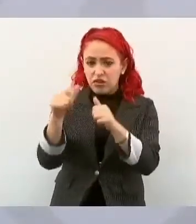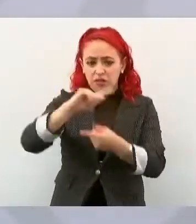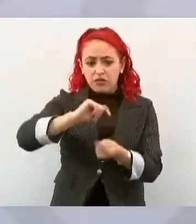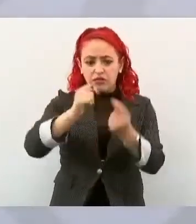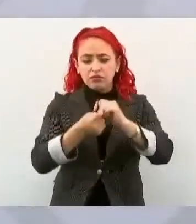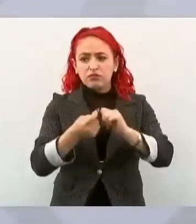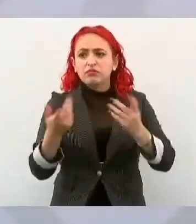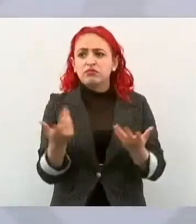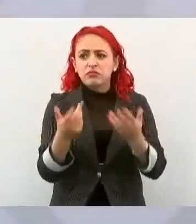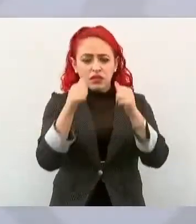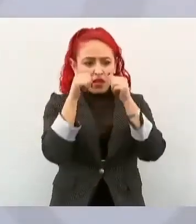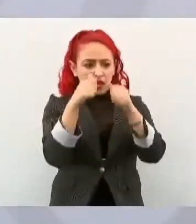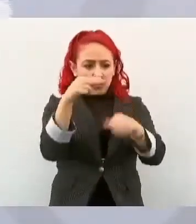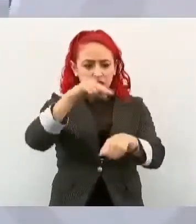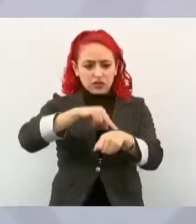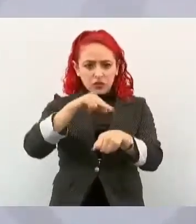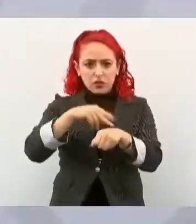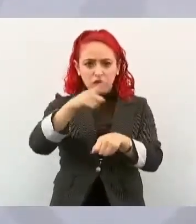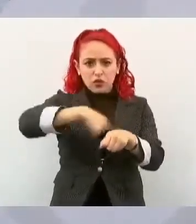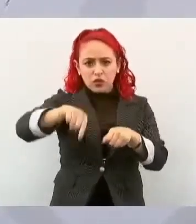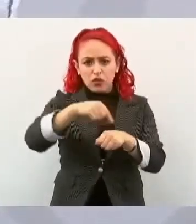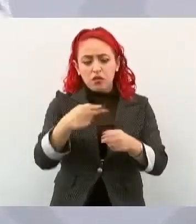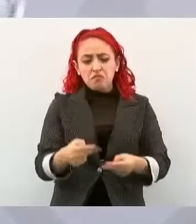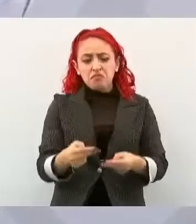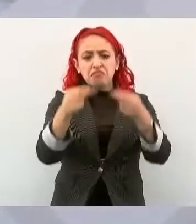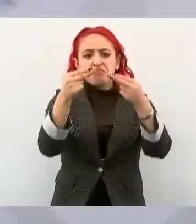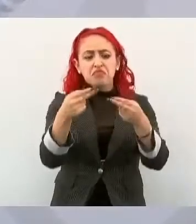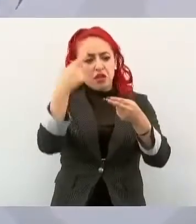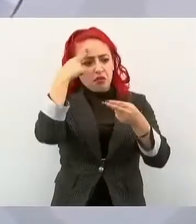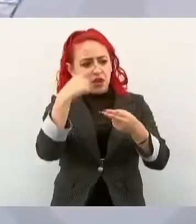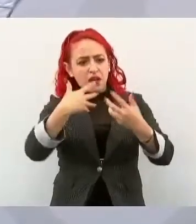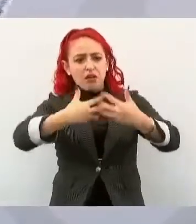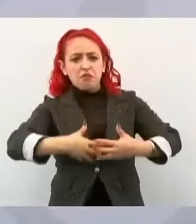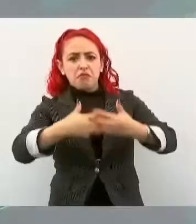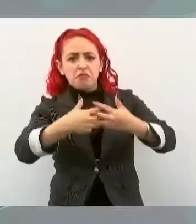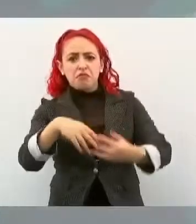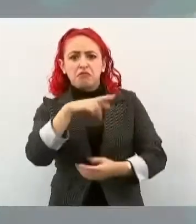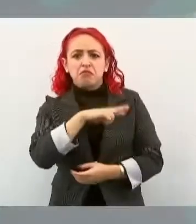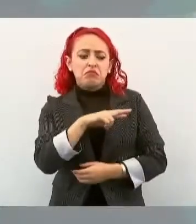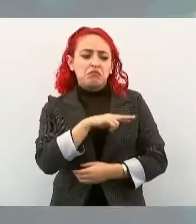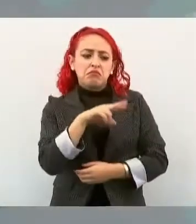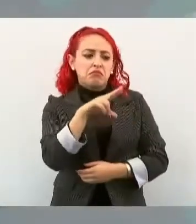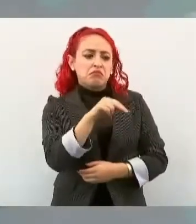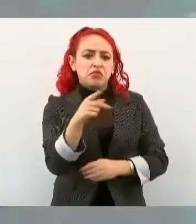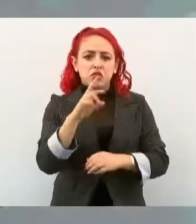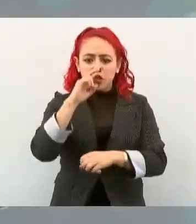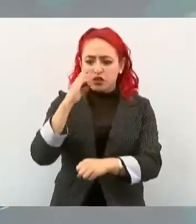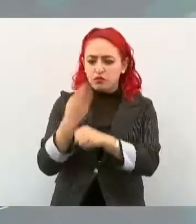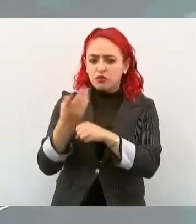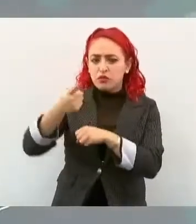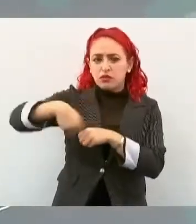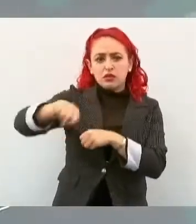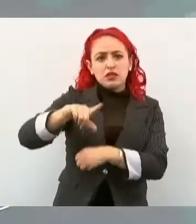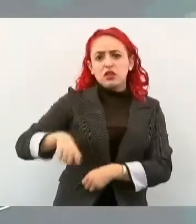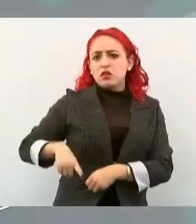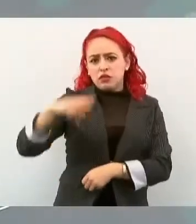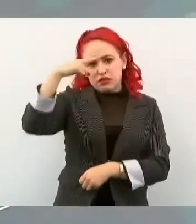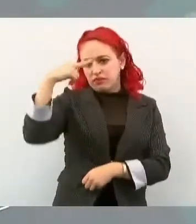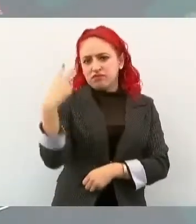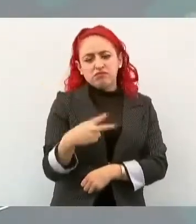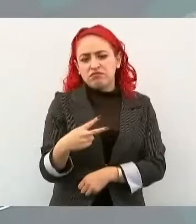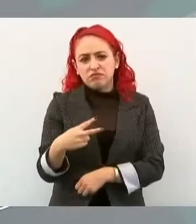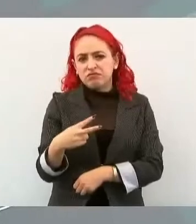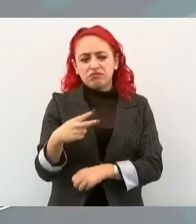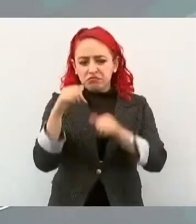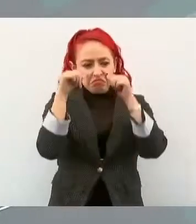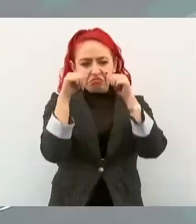convertir realmente la atención médica en un negocio de empresas privadas y no la responsabilidad del Estado mexicano en